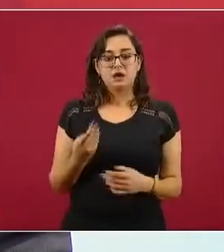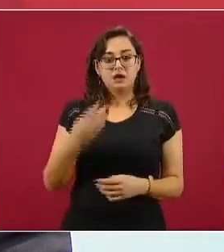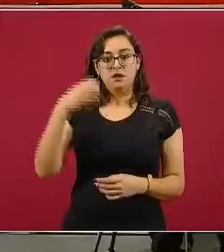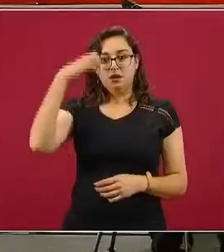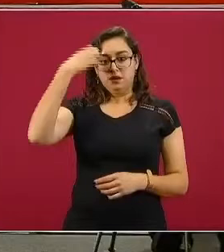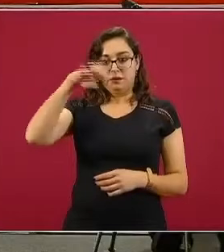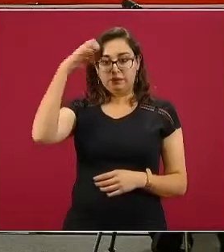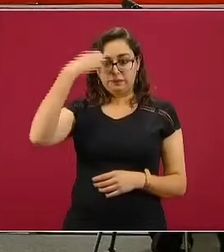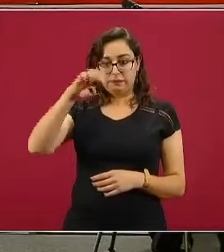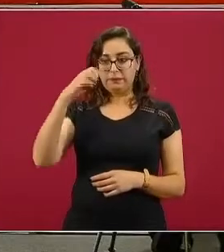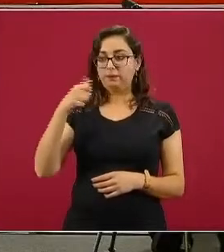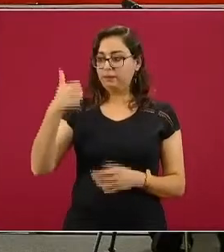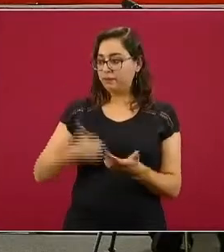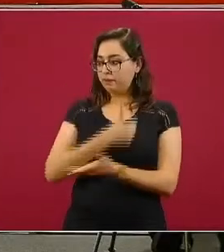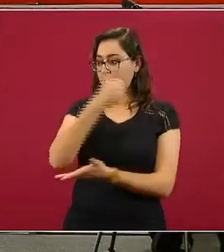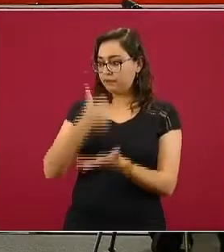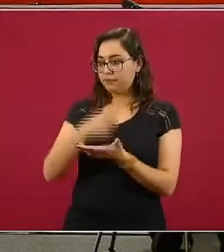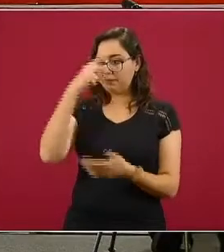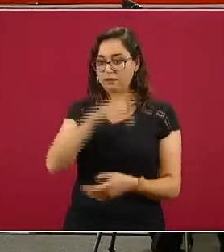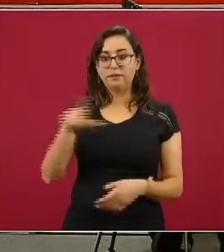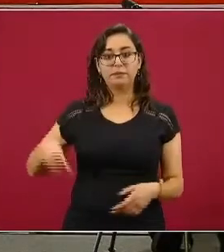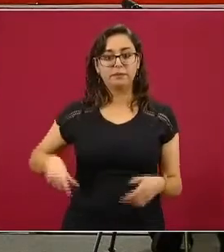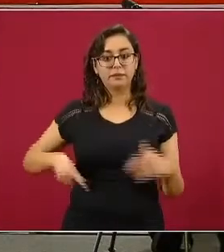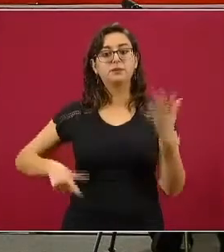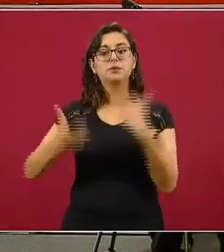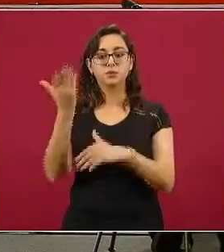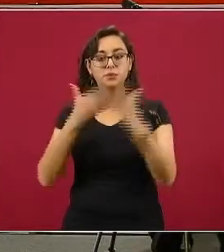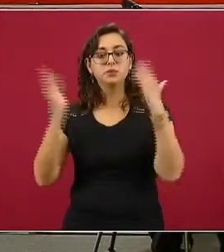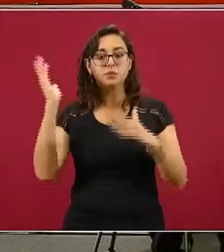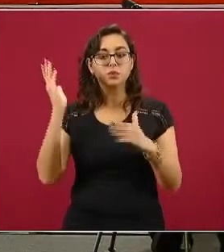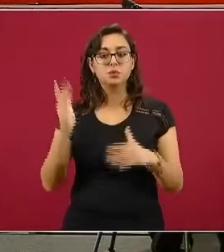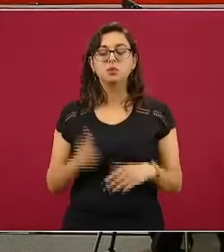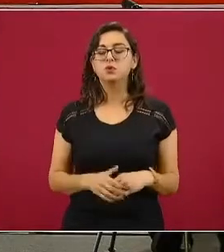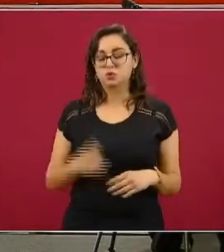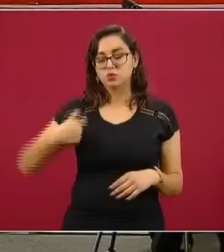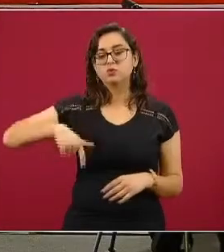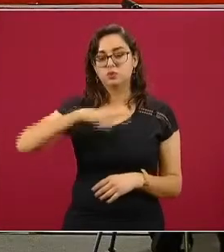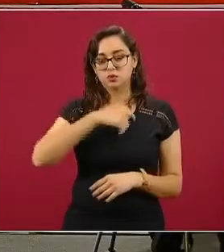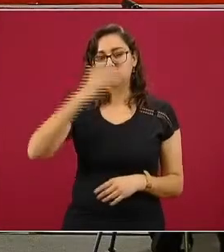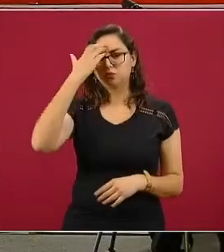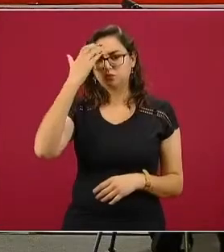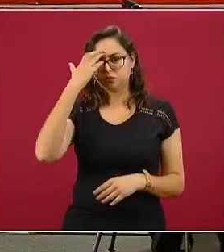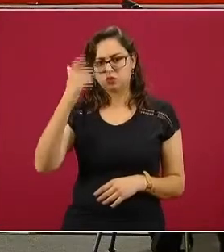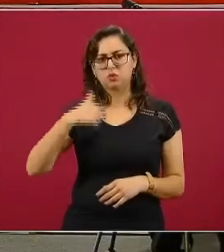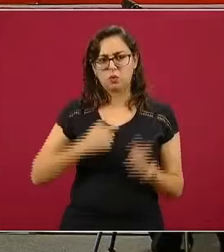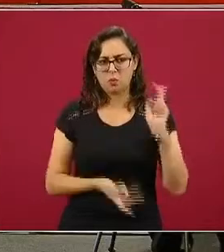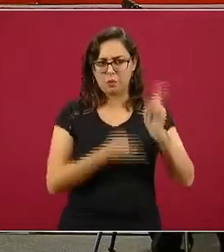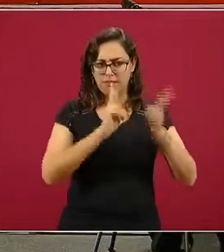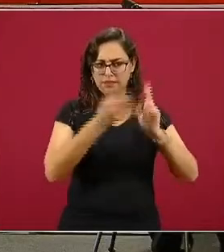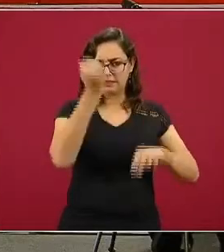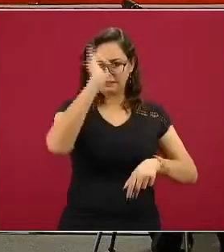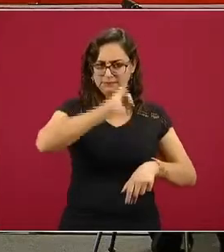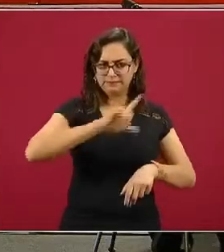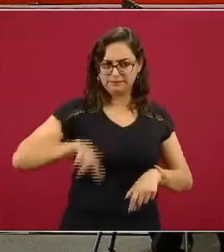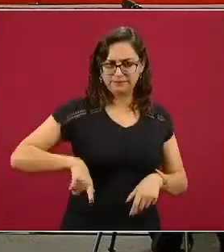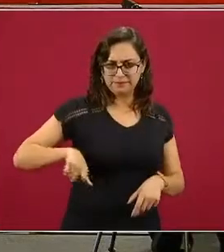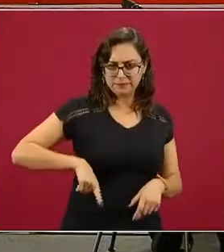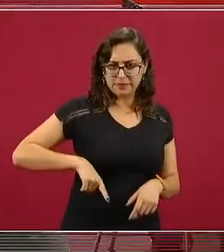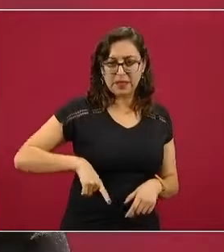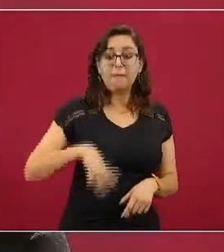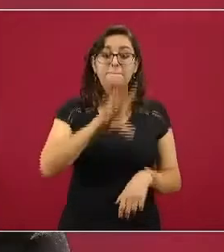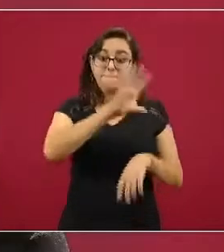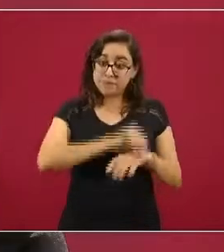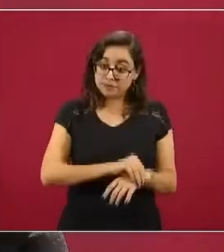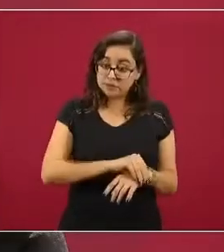éxito al gobierno de la Ciudad de México, pero la conocemos porque nos la compartieron. Entonces voy a hablar con la jefa de gobierno y si está de